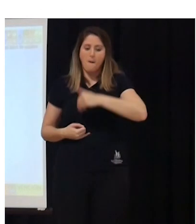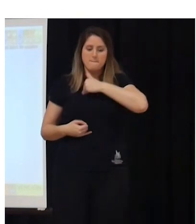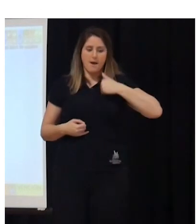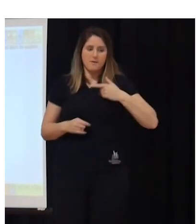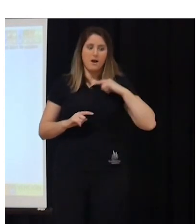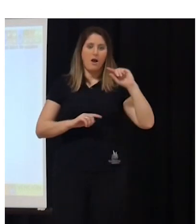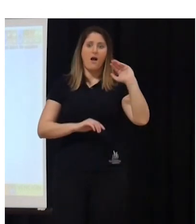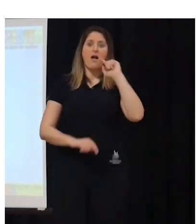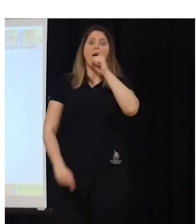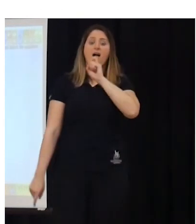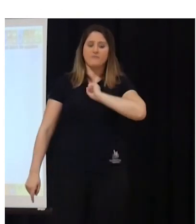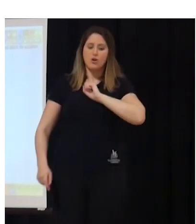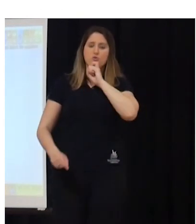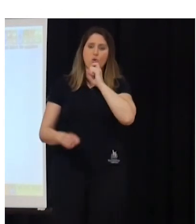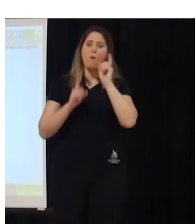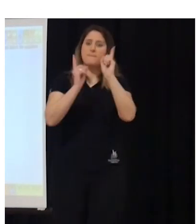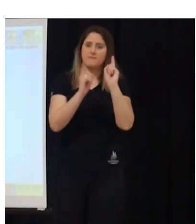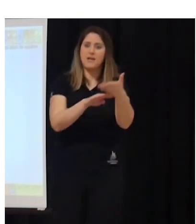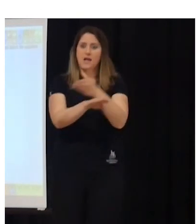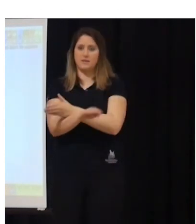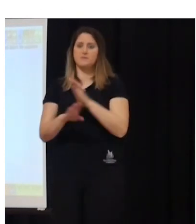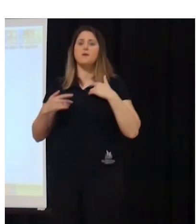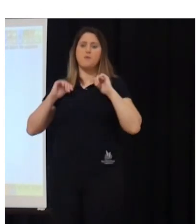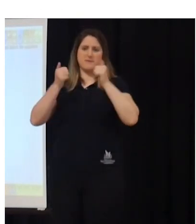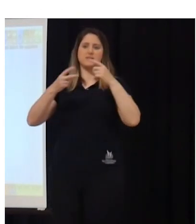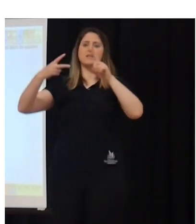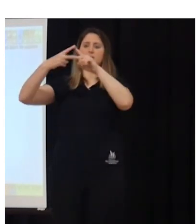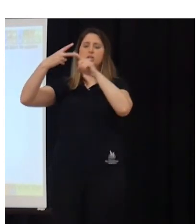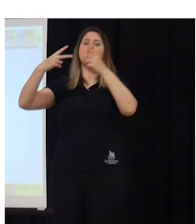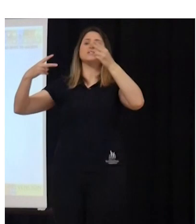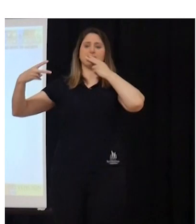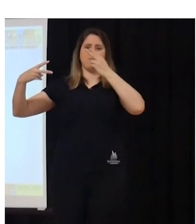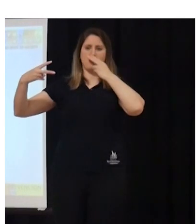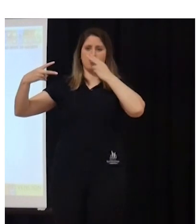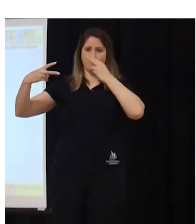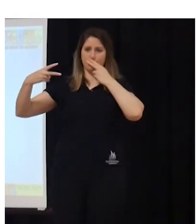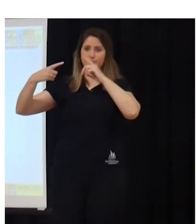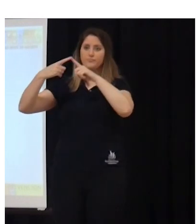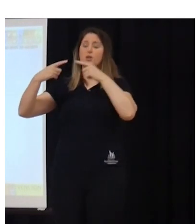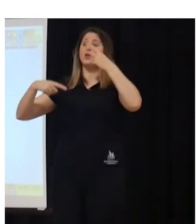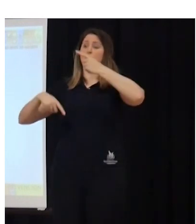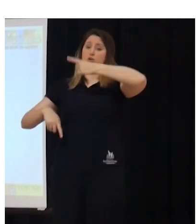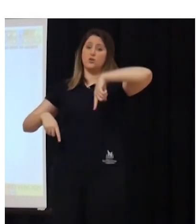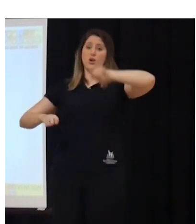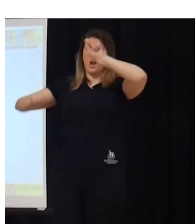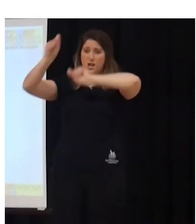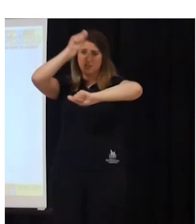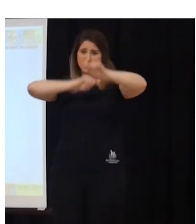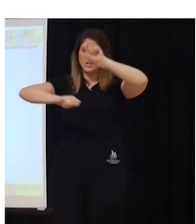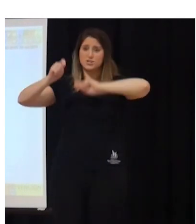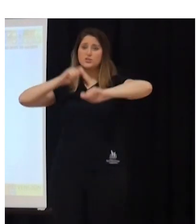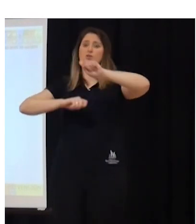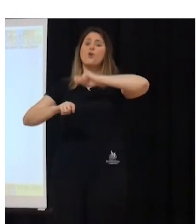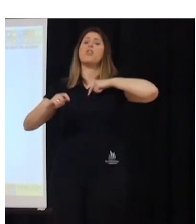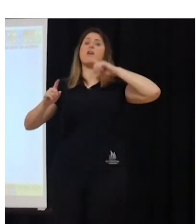cérvix? Pues empecemos con el tabaco. No es que lo diga la Asociación Europea contra